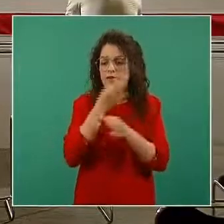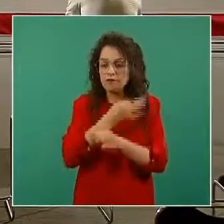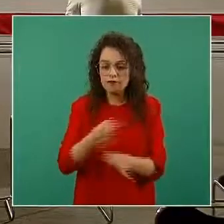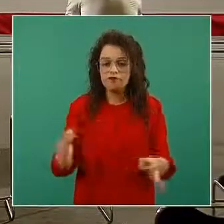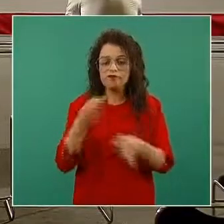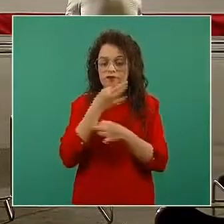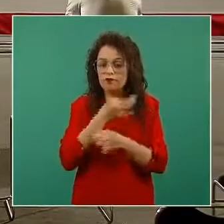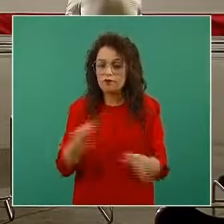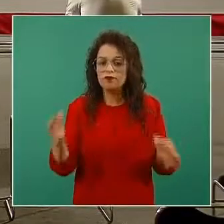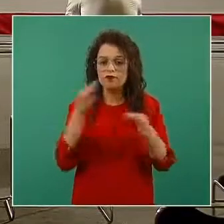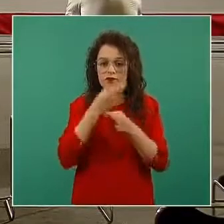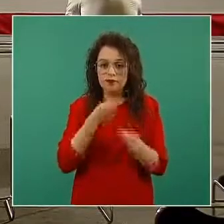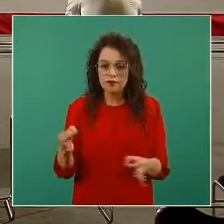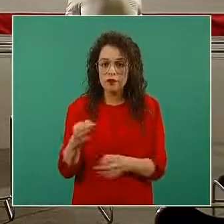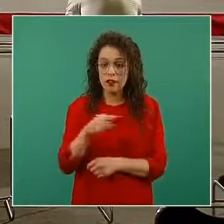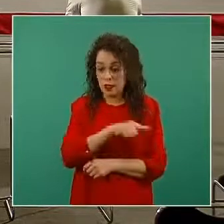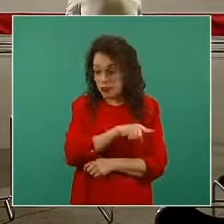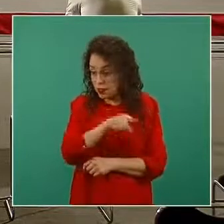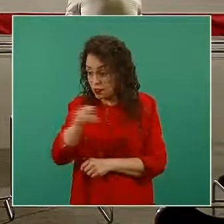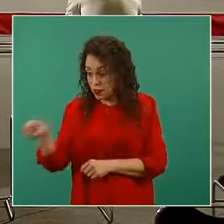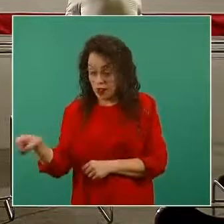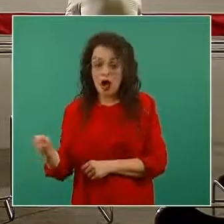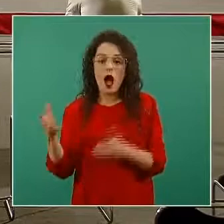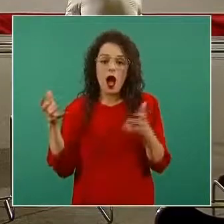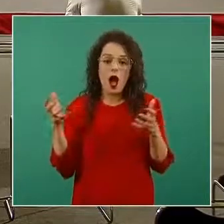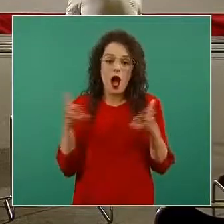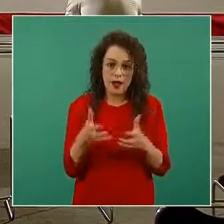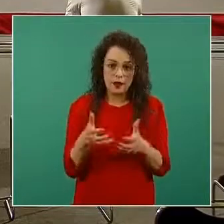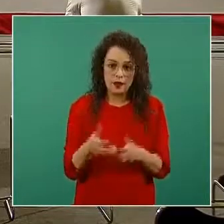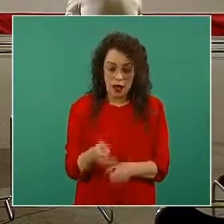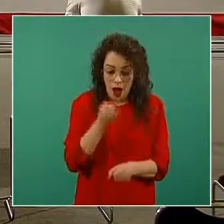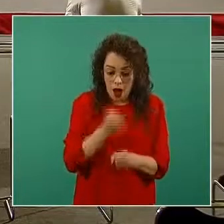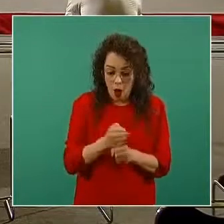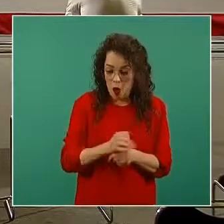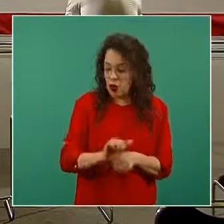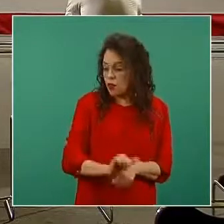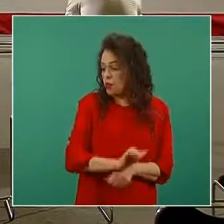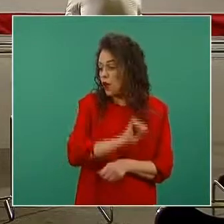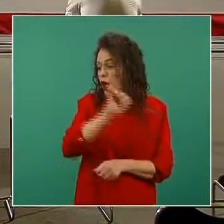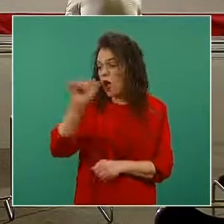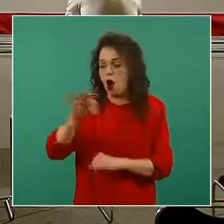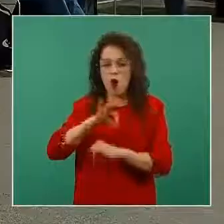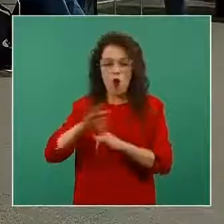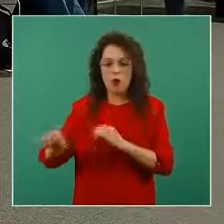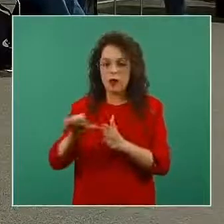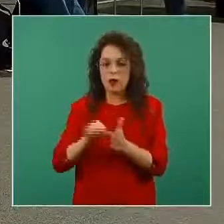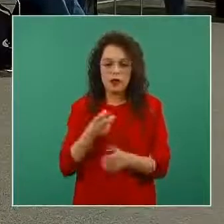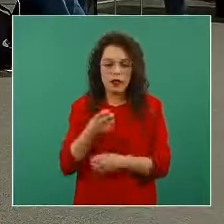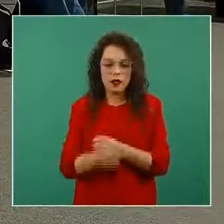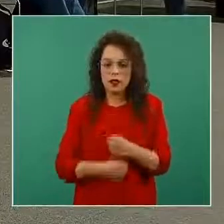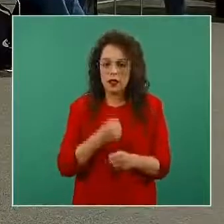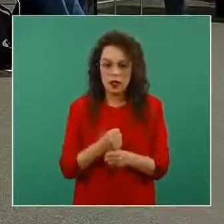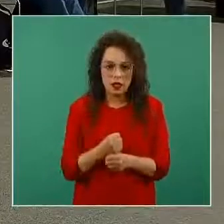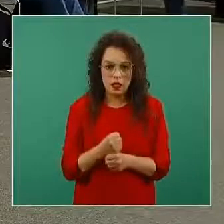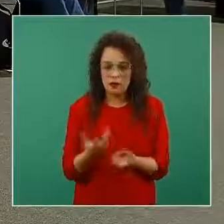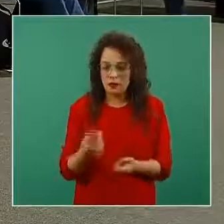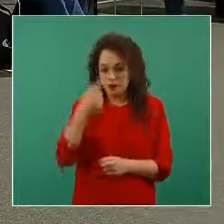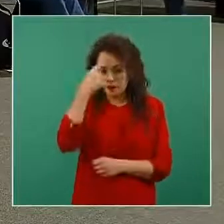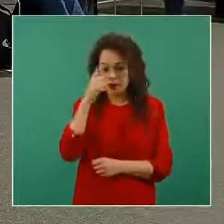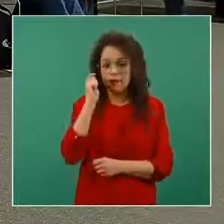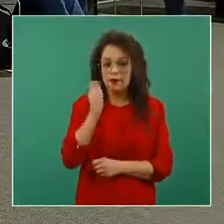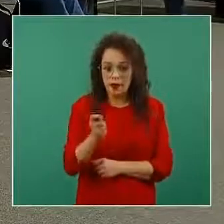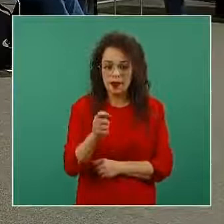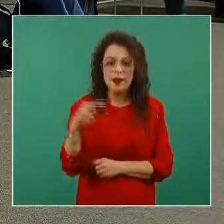estos estarán realizando de aquí durante todo el año, durante todo el proceso de la estrategia nacional, para que puedan